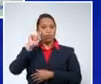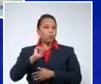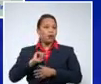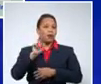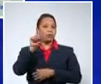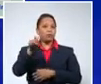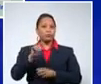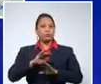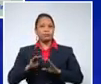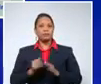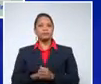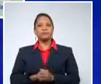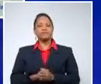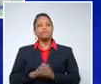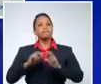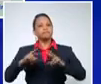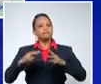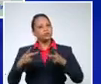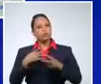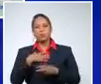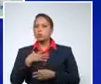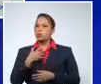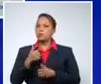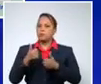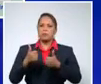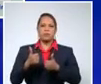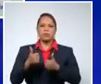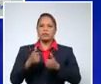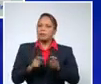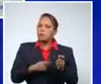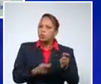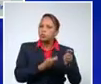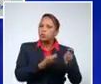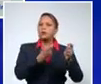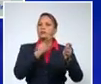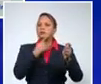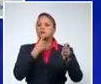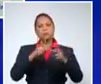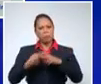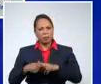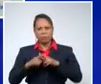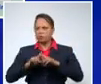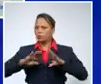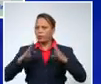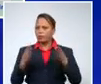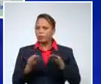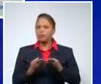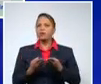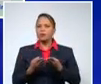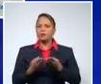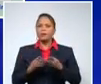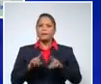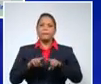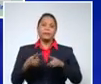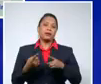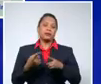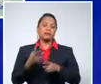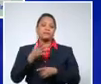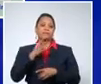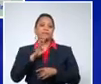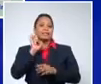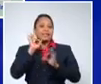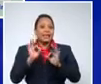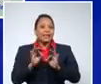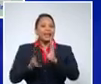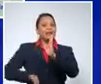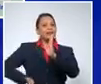estamos inconformes, estamos batallando, lo vamos a resolver y y es muy elevada